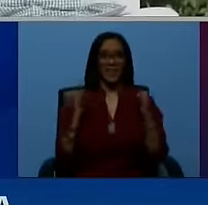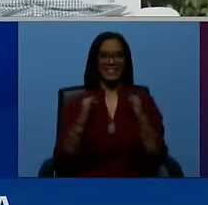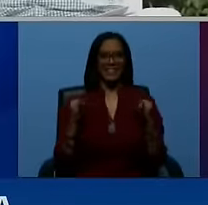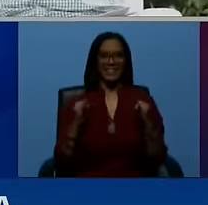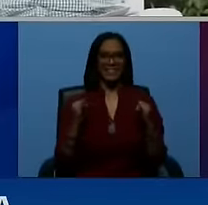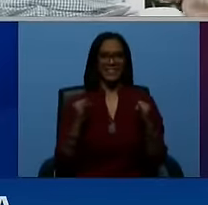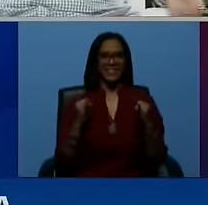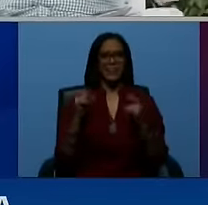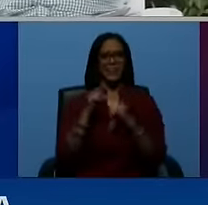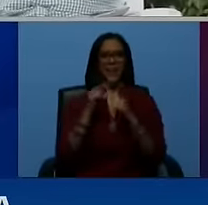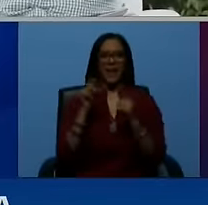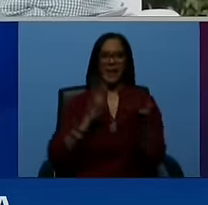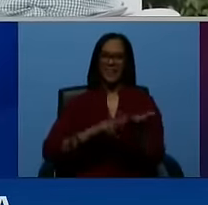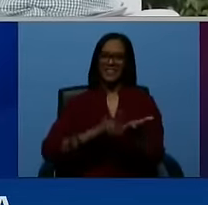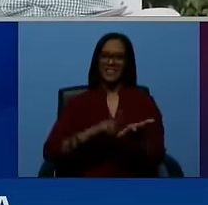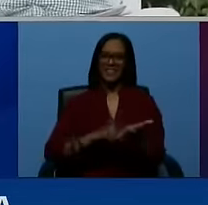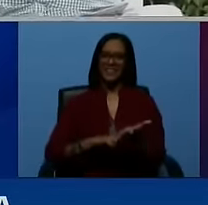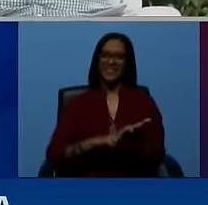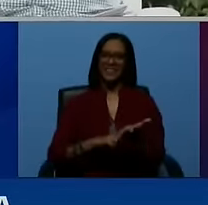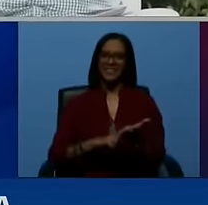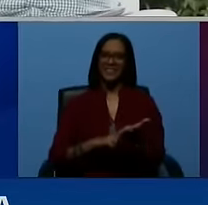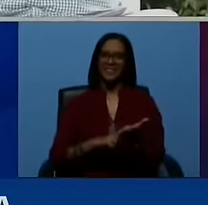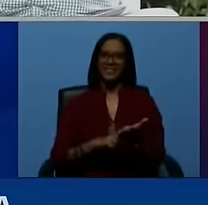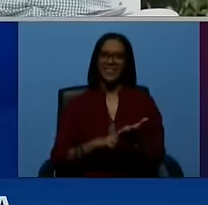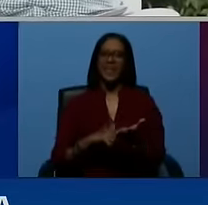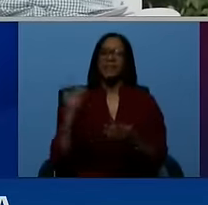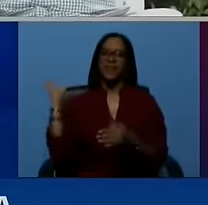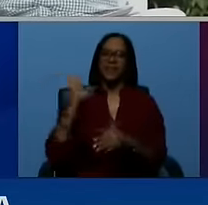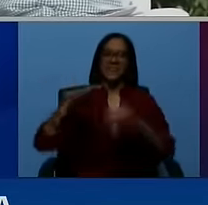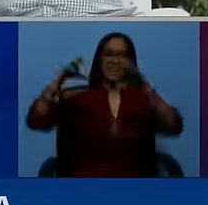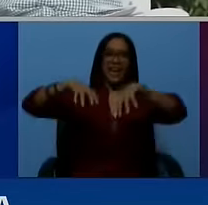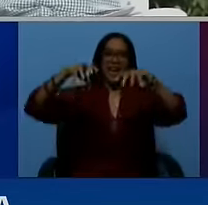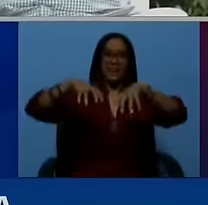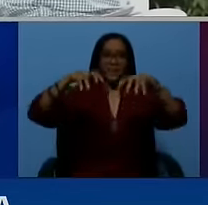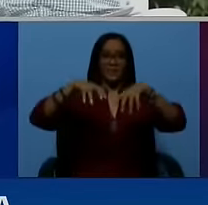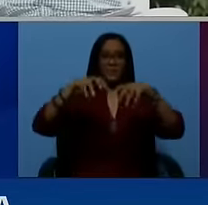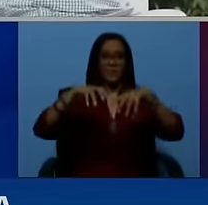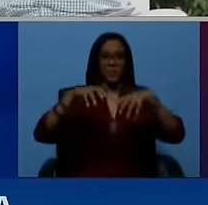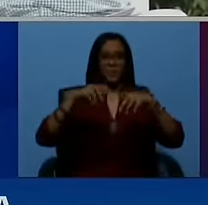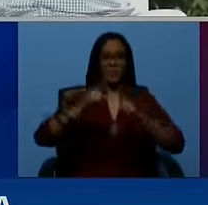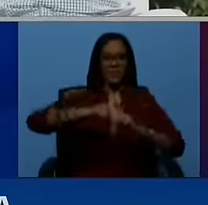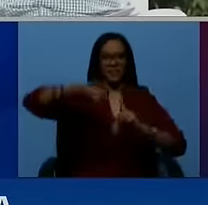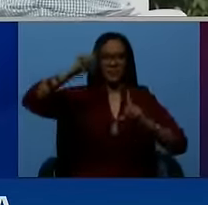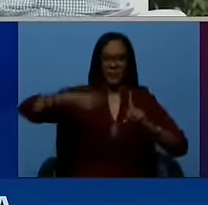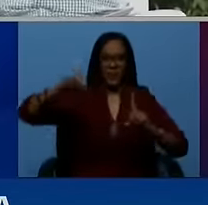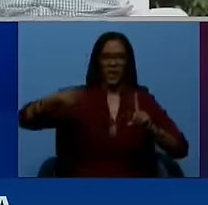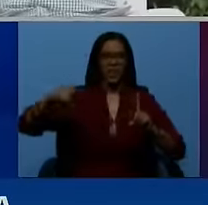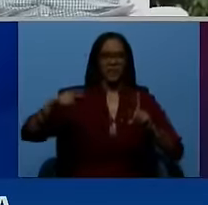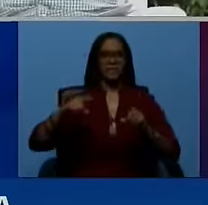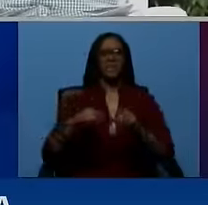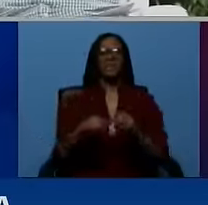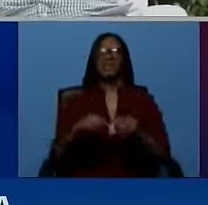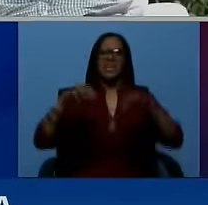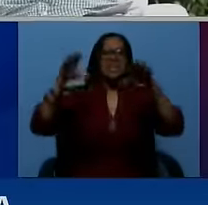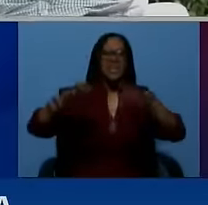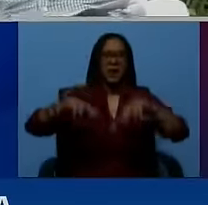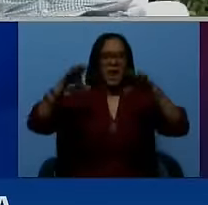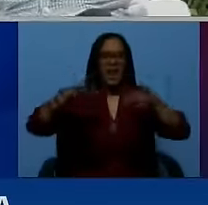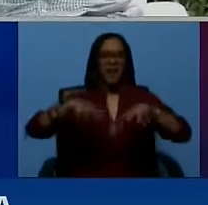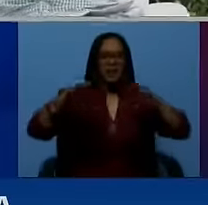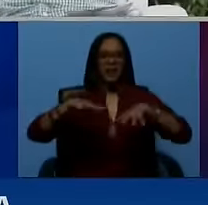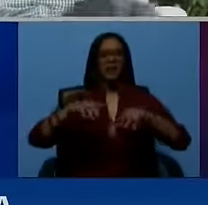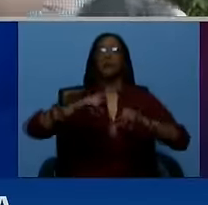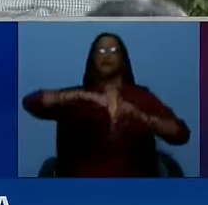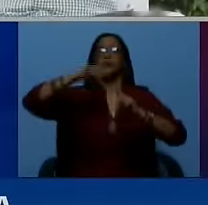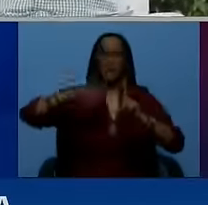pues. Se acerca la lluvia, se acercan los truenos, y llueva,